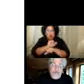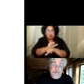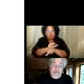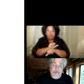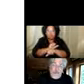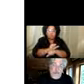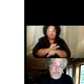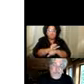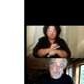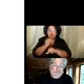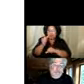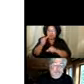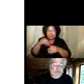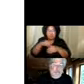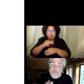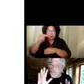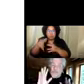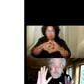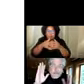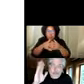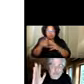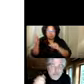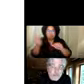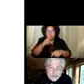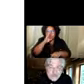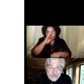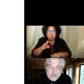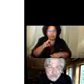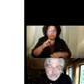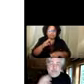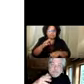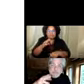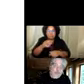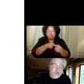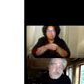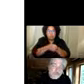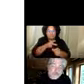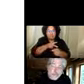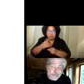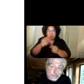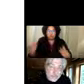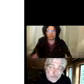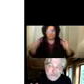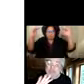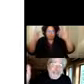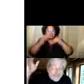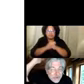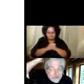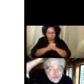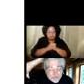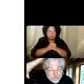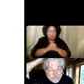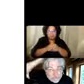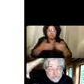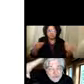deber es elevar esa manera de cómo se encaran los profesionales de soporte directo. Y de nuevo,